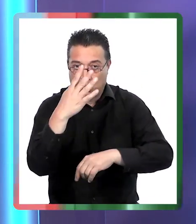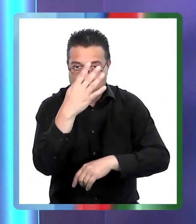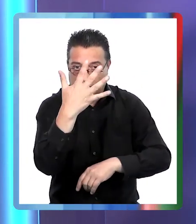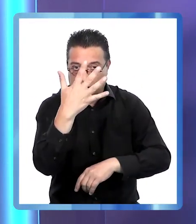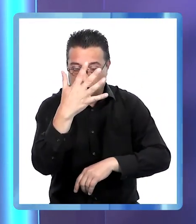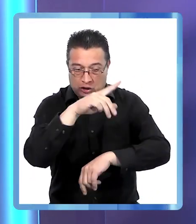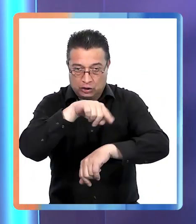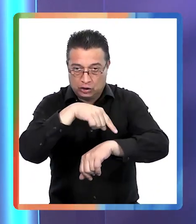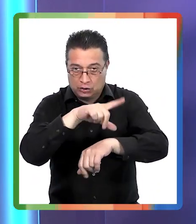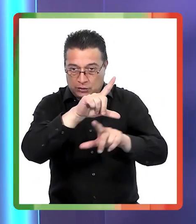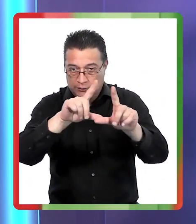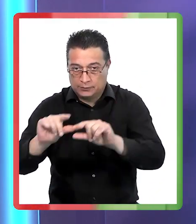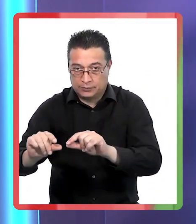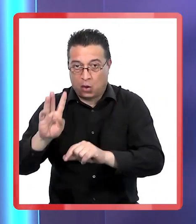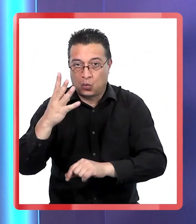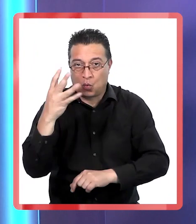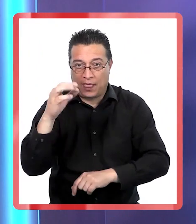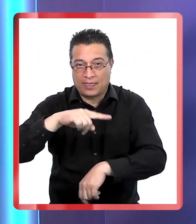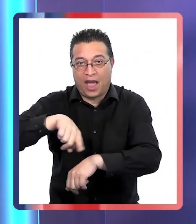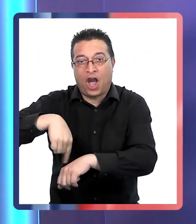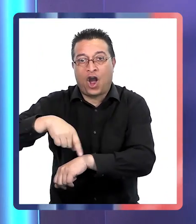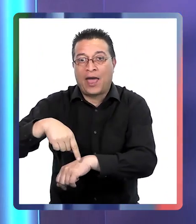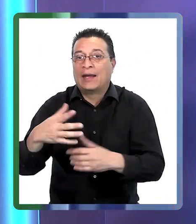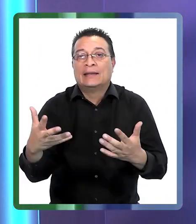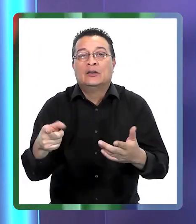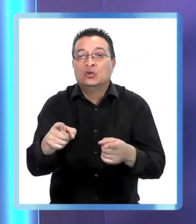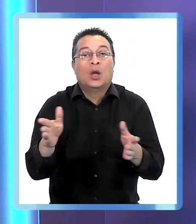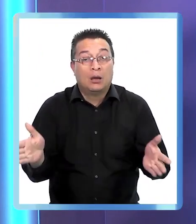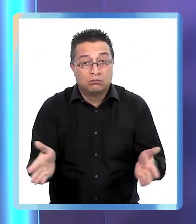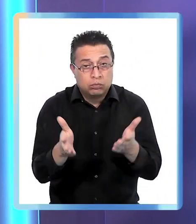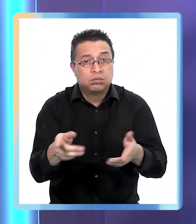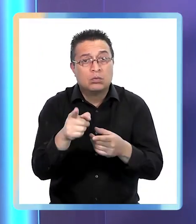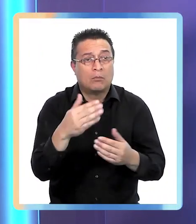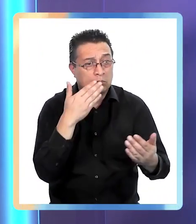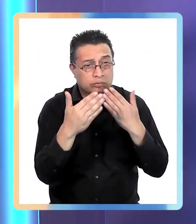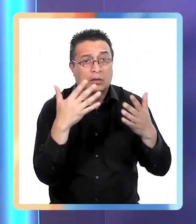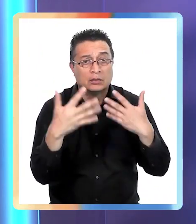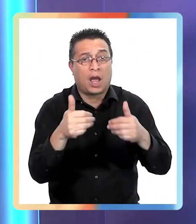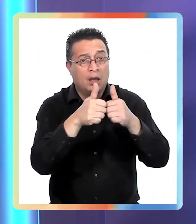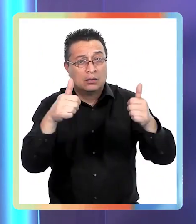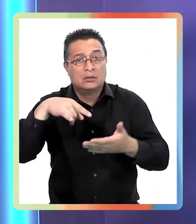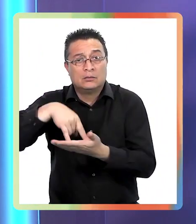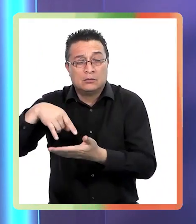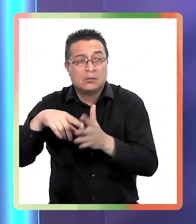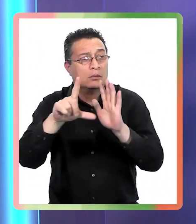las horas de trabajo de 45 a la semana a 40. ¿Qué impulso le van a dar en concreto? ¿Han conversado ya con los parlamentarios, con los